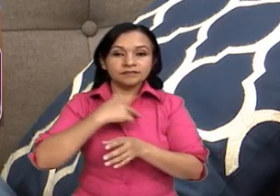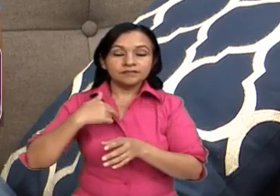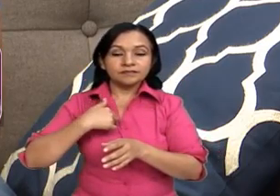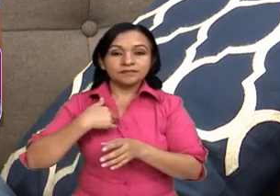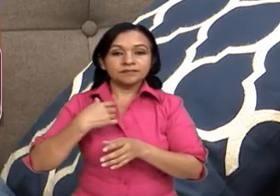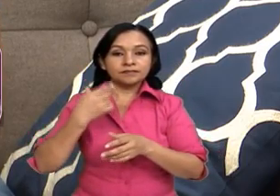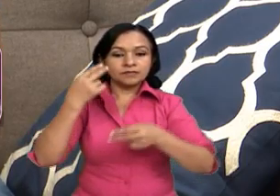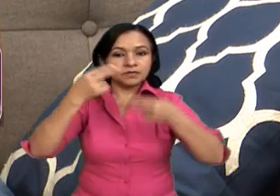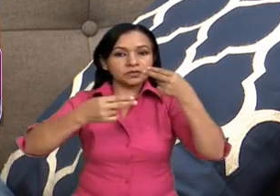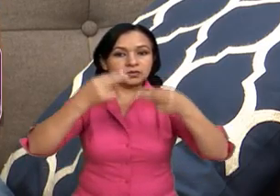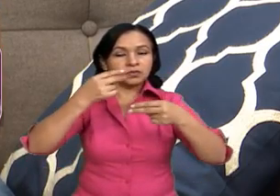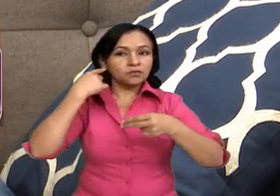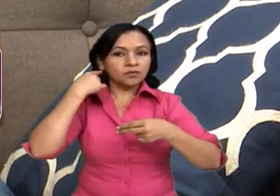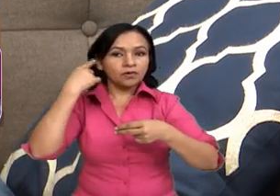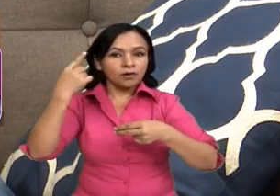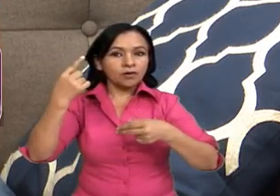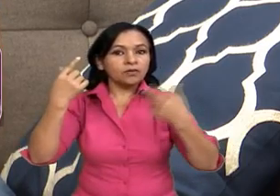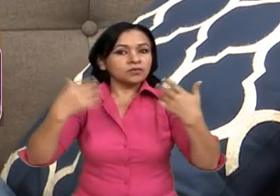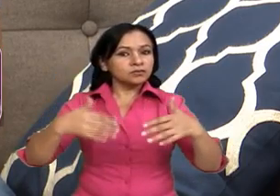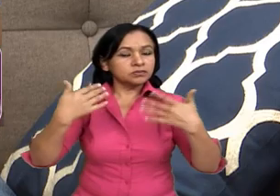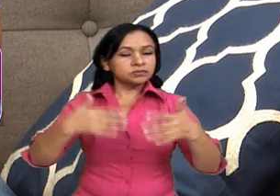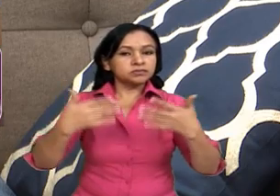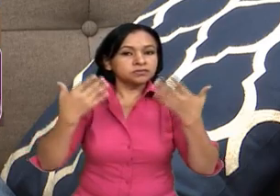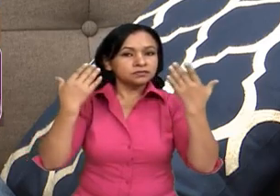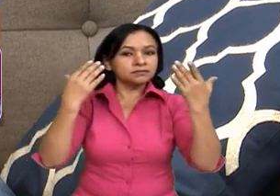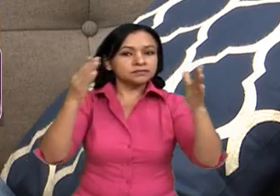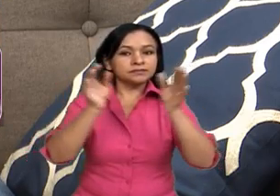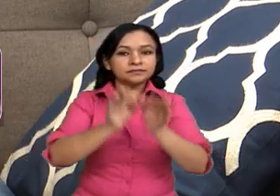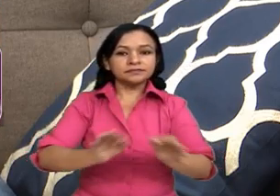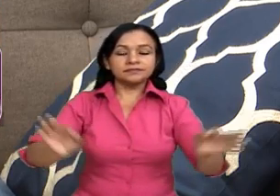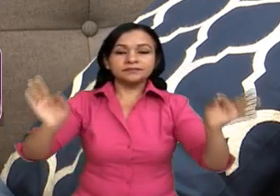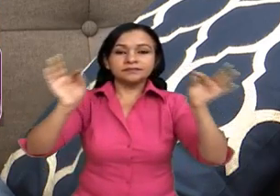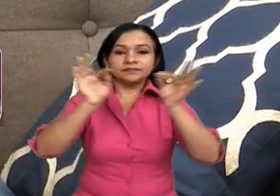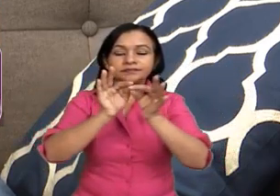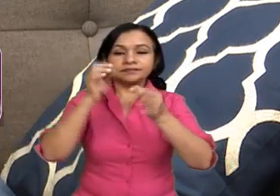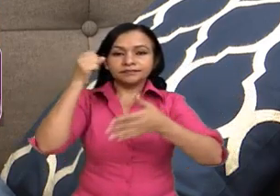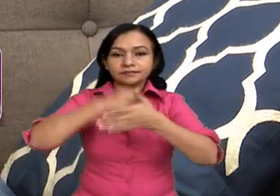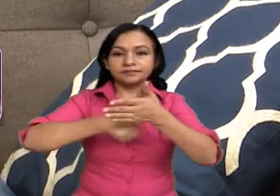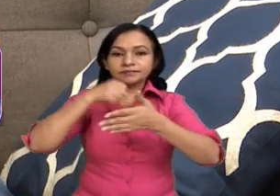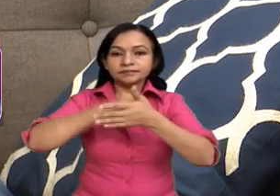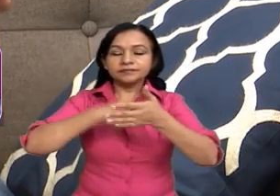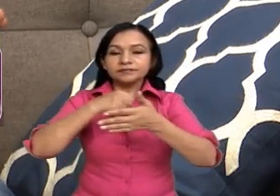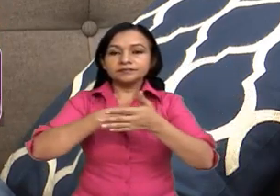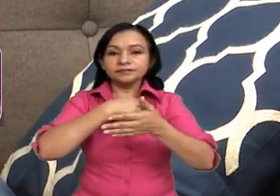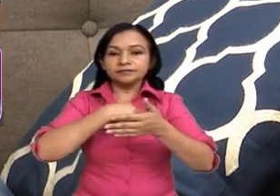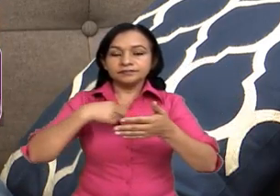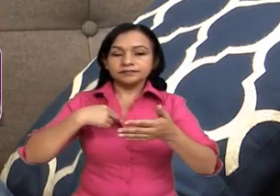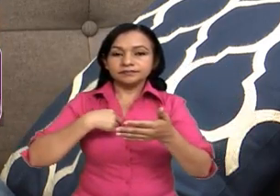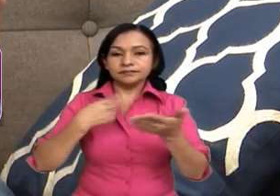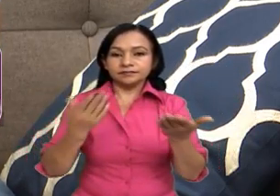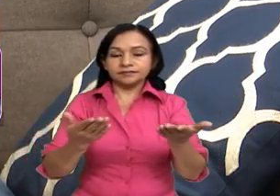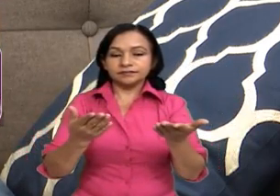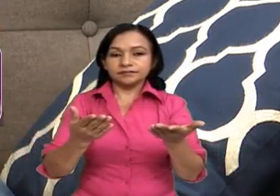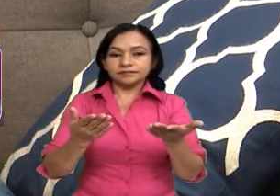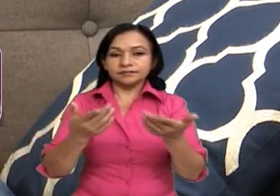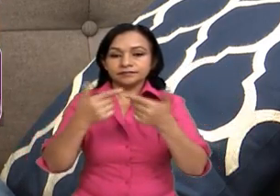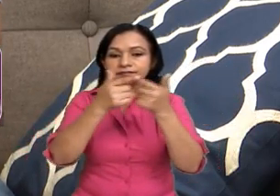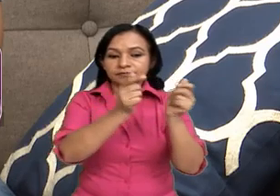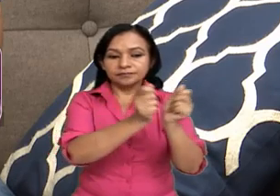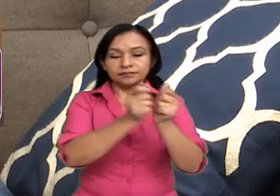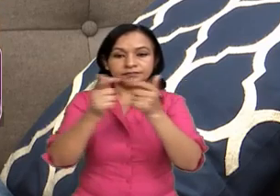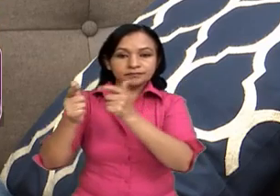estos números, pues sin duda alguna tendrían algún impacto, ¿no? A partir de esa lucha de reivindicaciones, que es precisamente lo que los movimientos